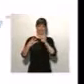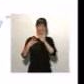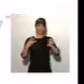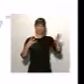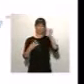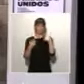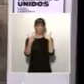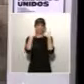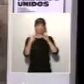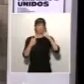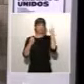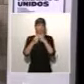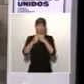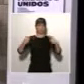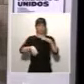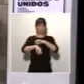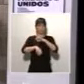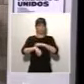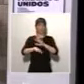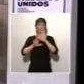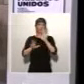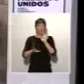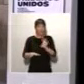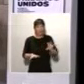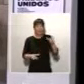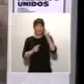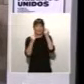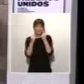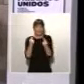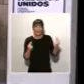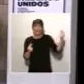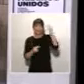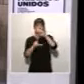cualquier caso, el detalle por comunidad está en la página web.